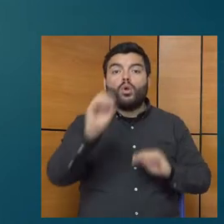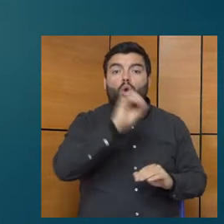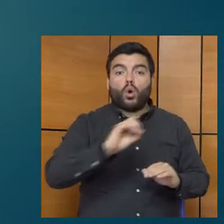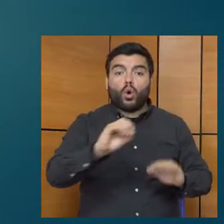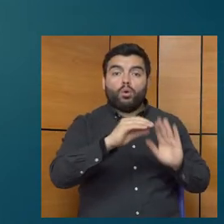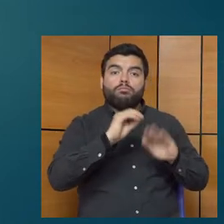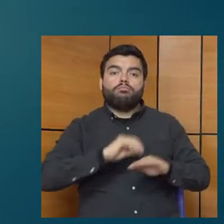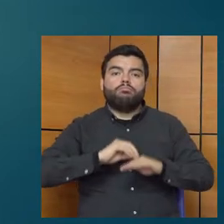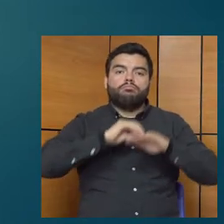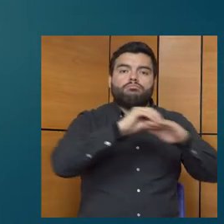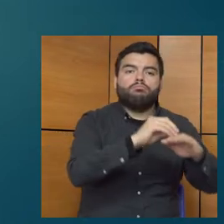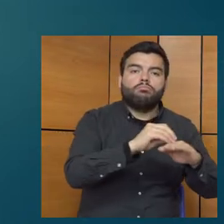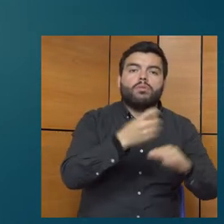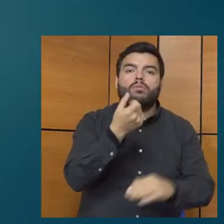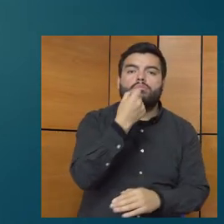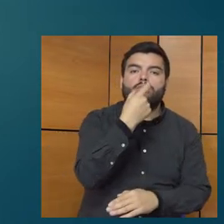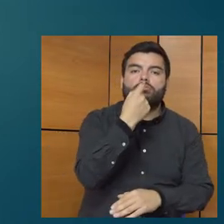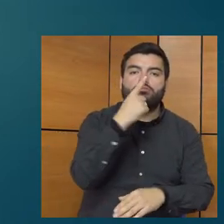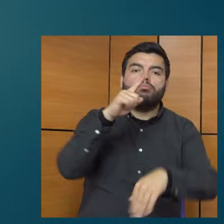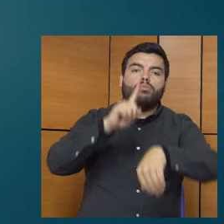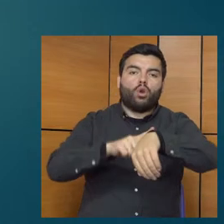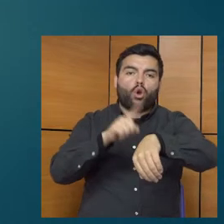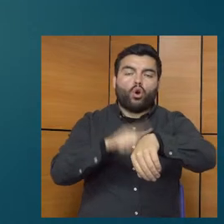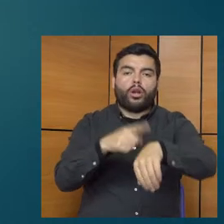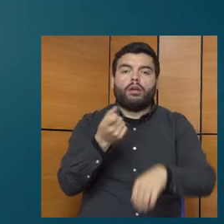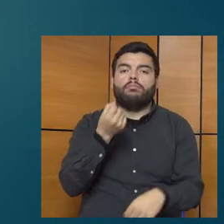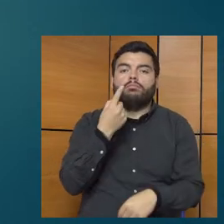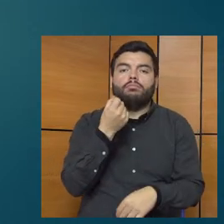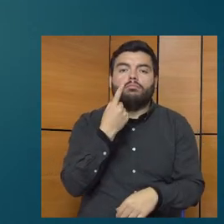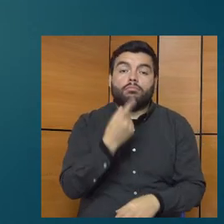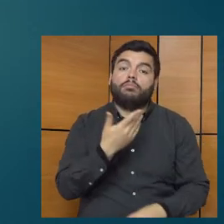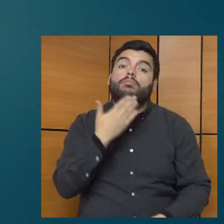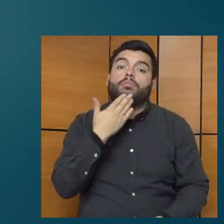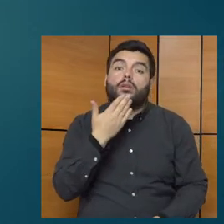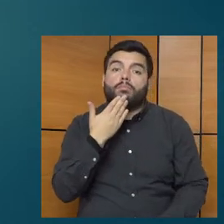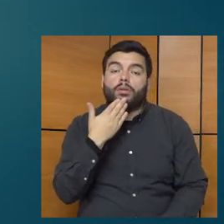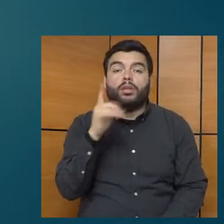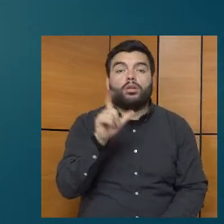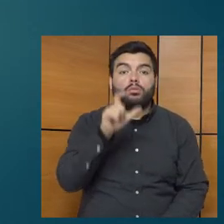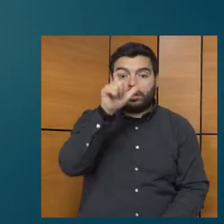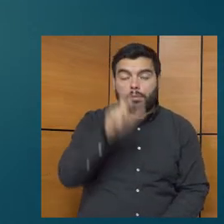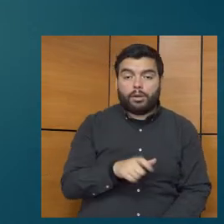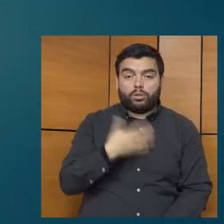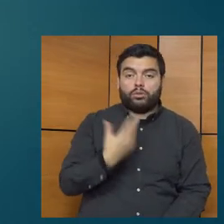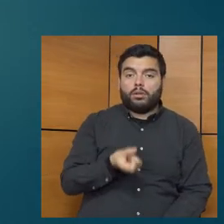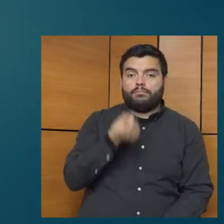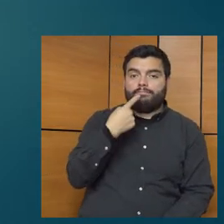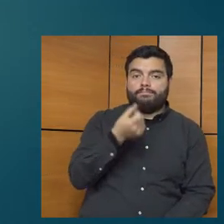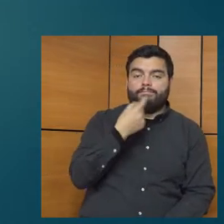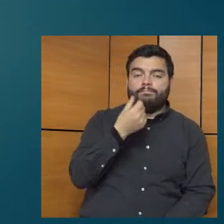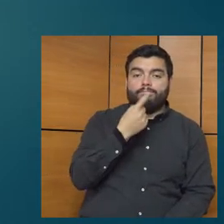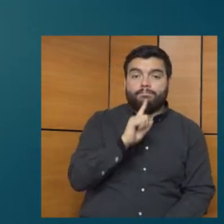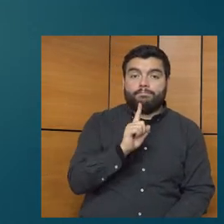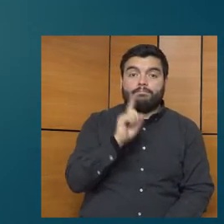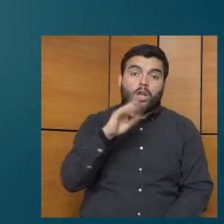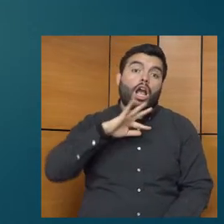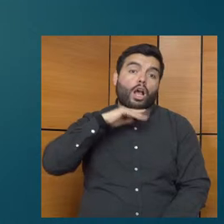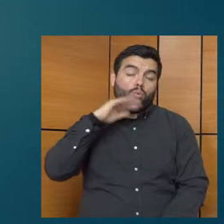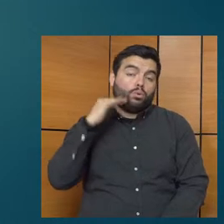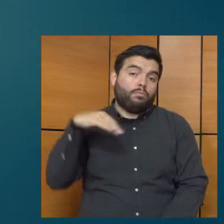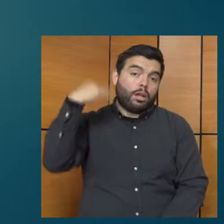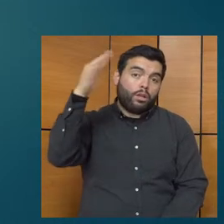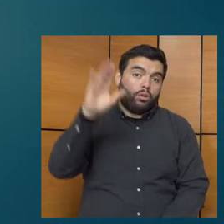tomarse, ese tipo de recordatorios que también pueden servir para que una medicación, que una persona está tomando una medicación, algo que es muy frecuente entre las personas